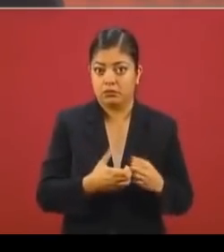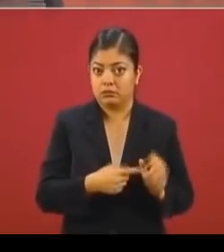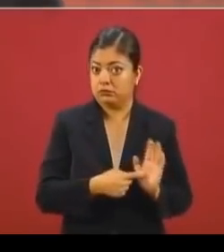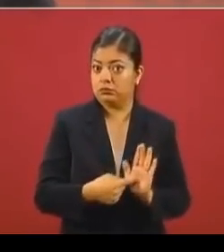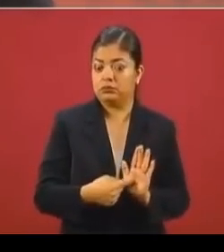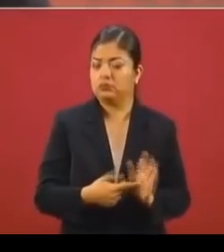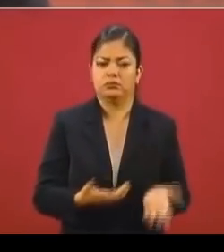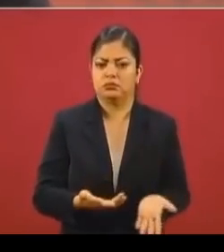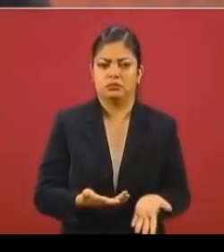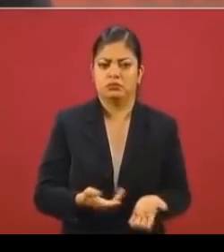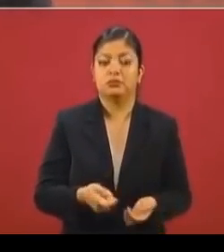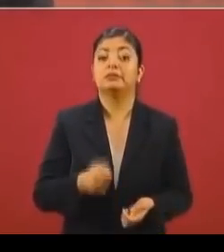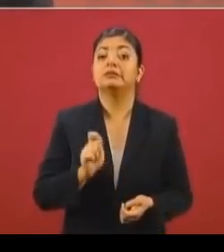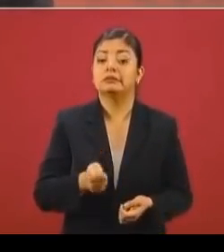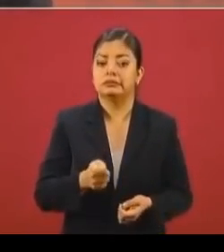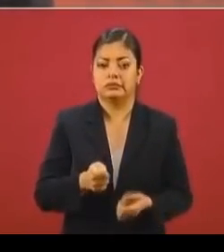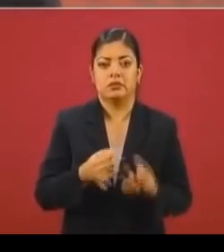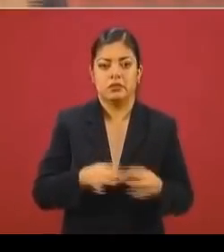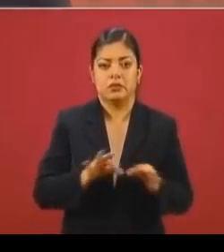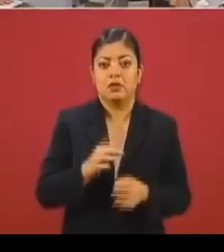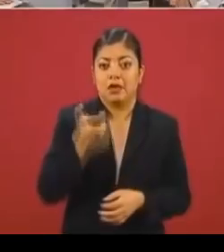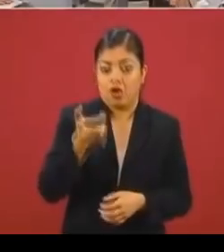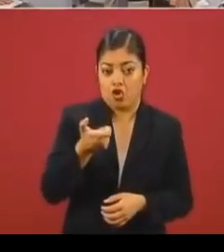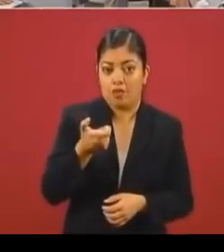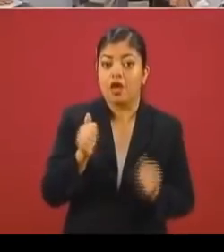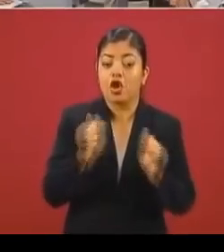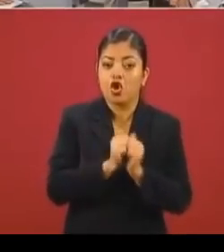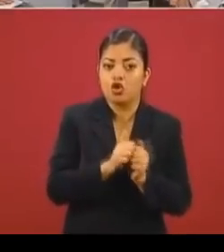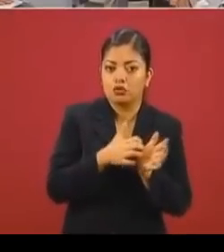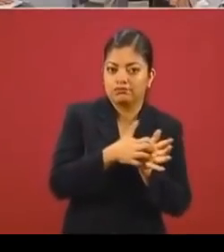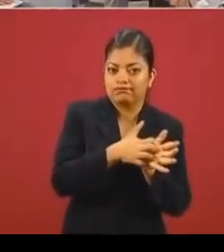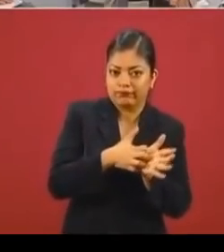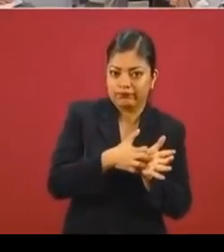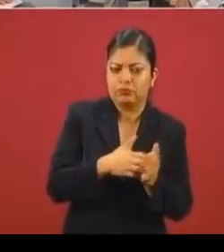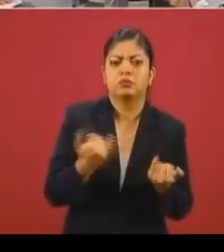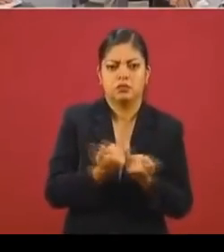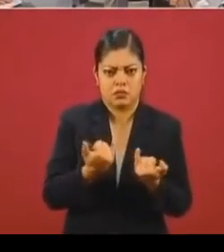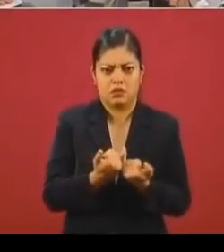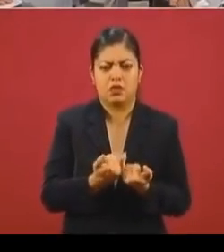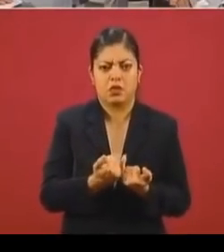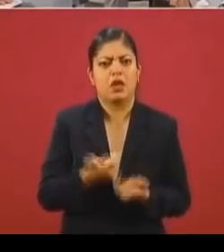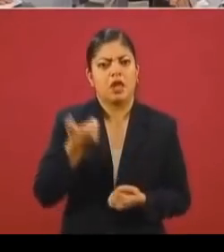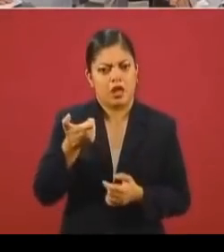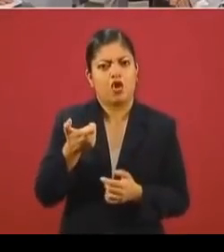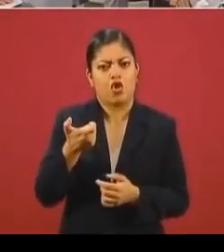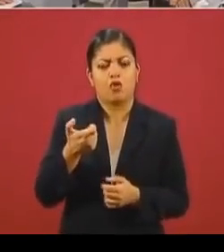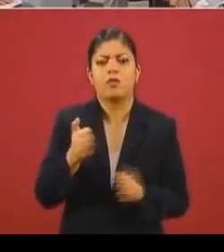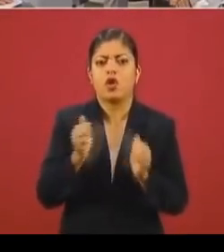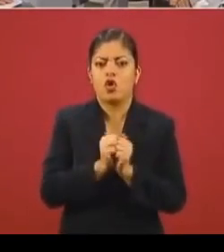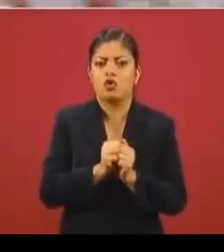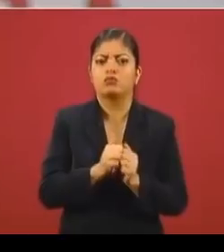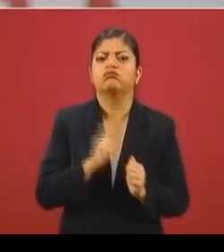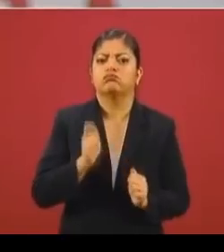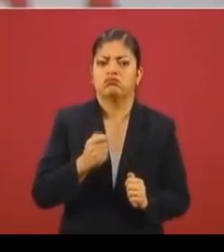Entonces es economía con austeridad y economía también con bienestar. Eso es lo